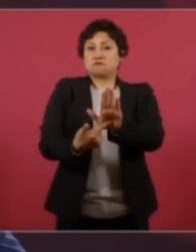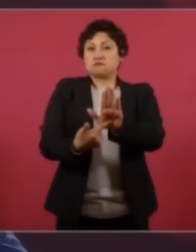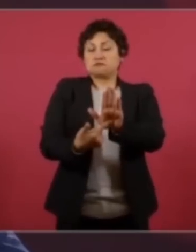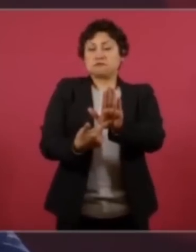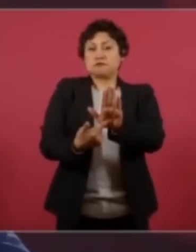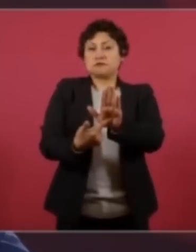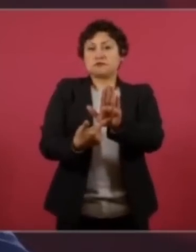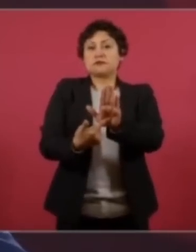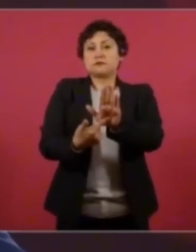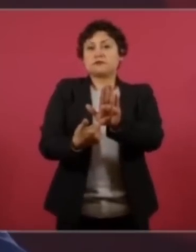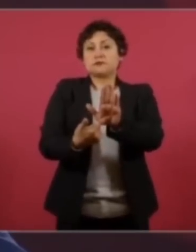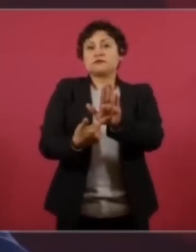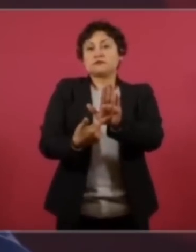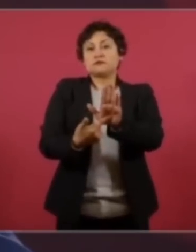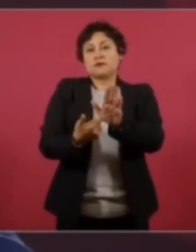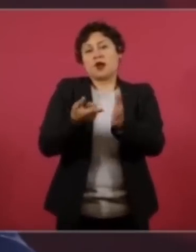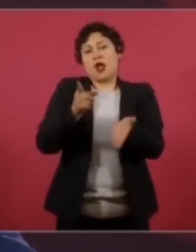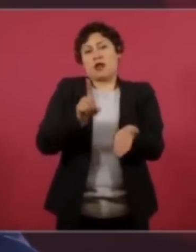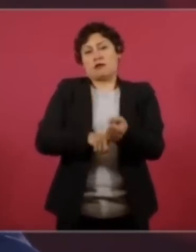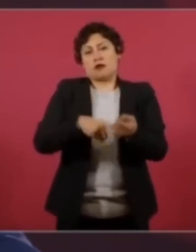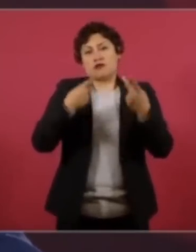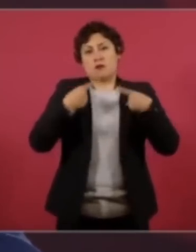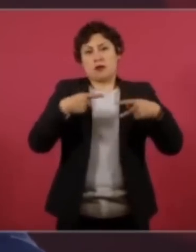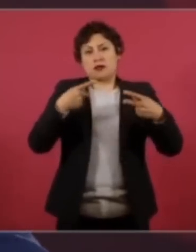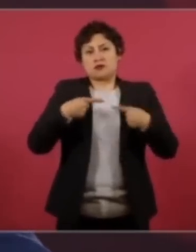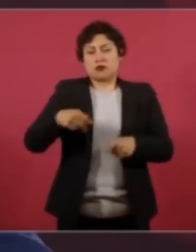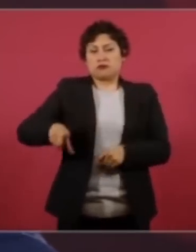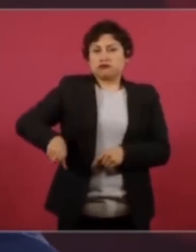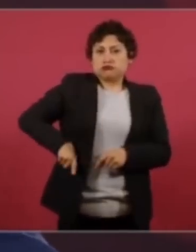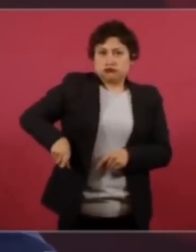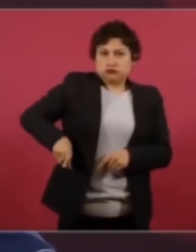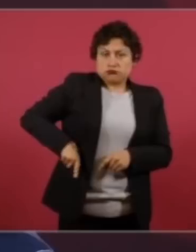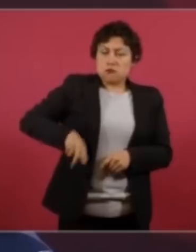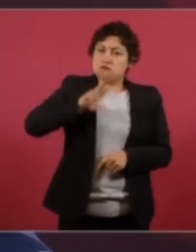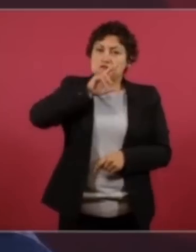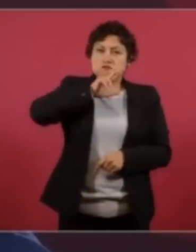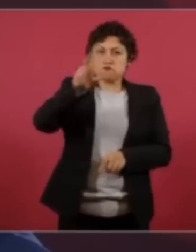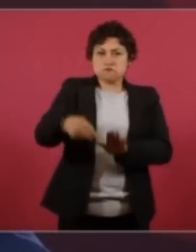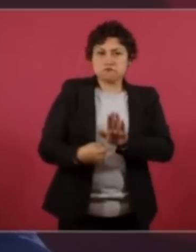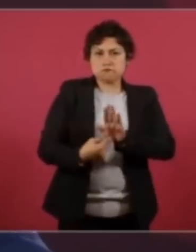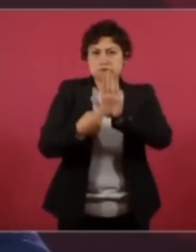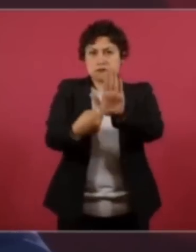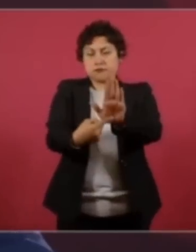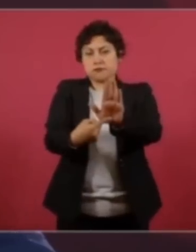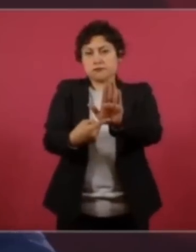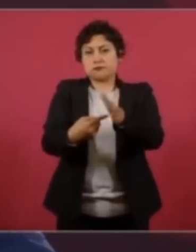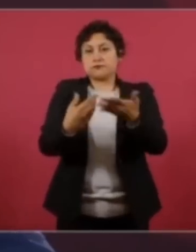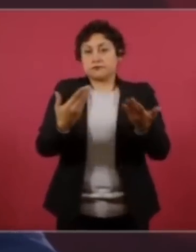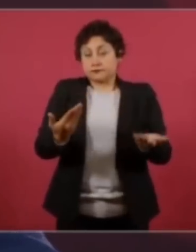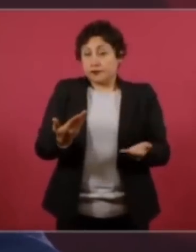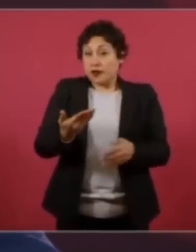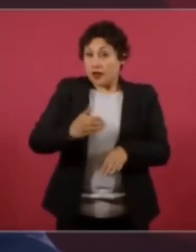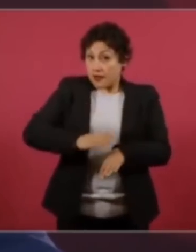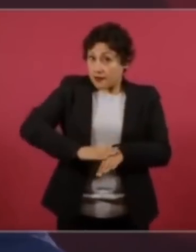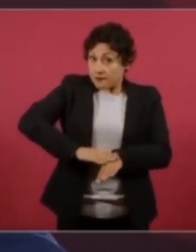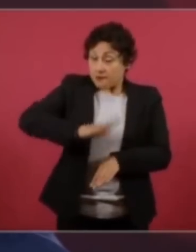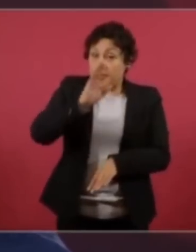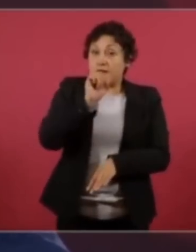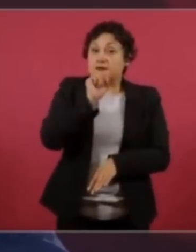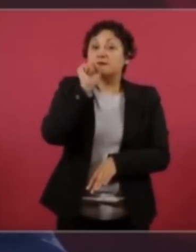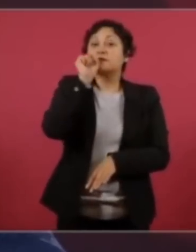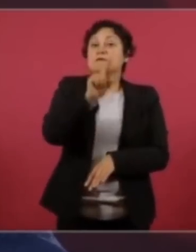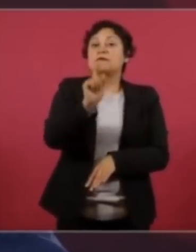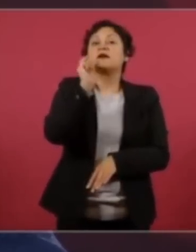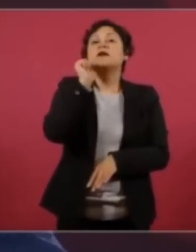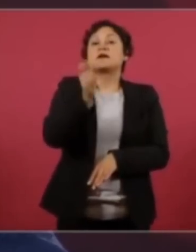a los gobernantes y, por si fuese poco, se liberan muchos